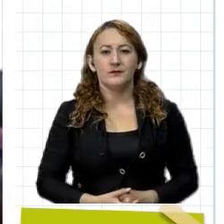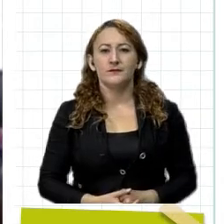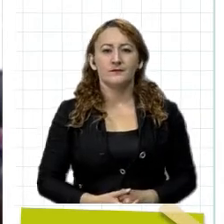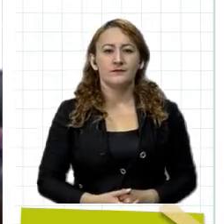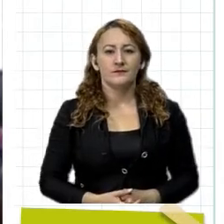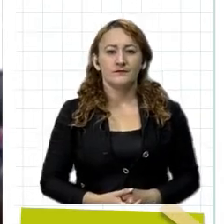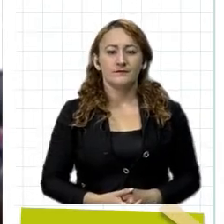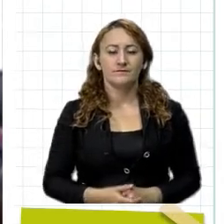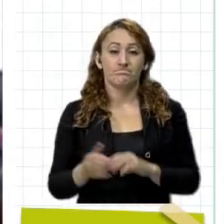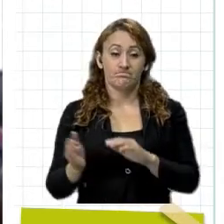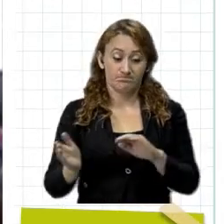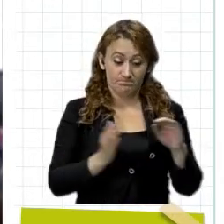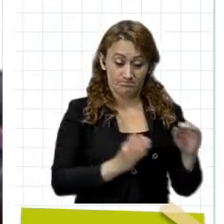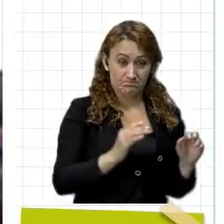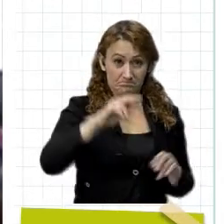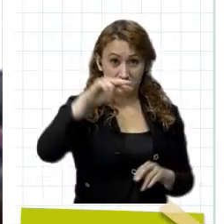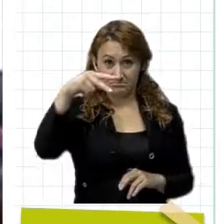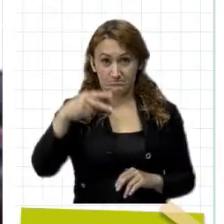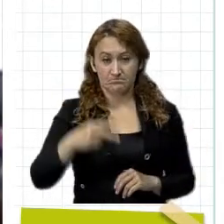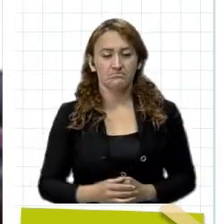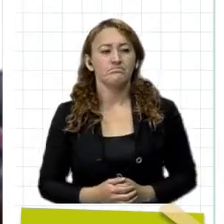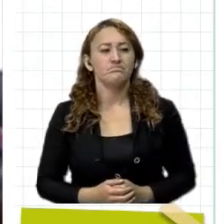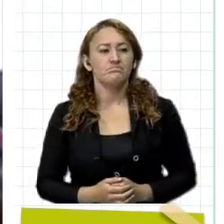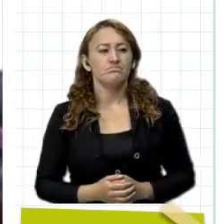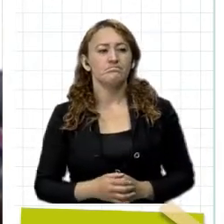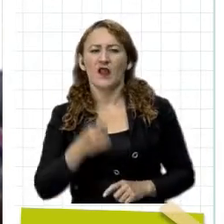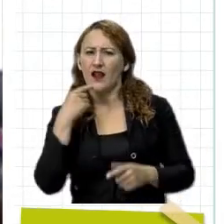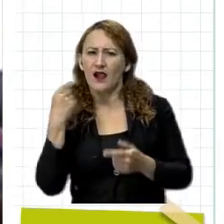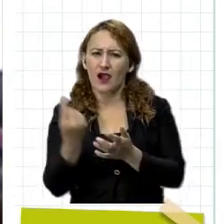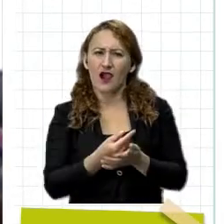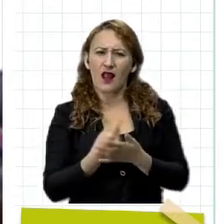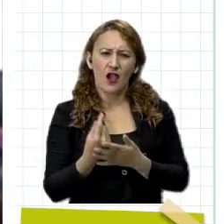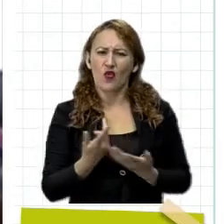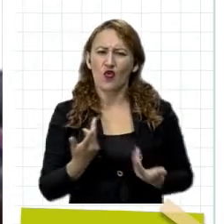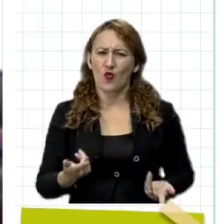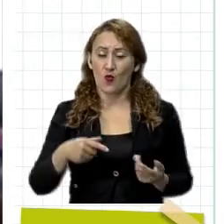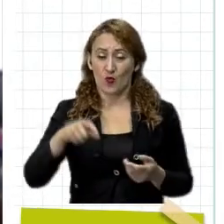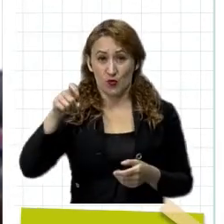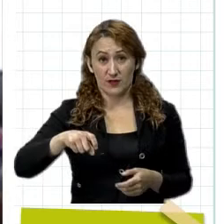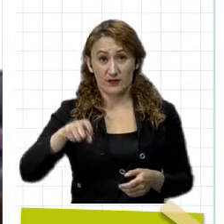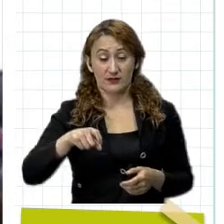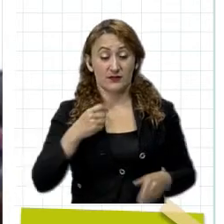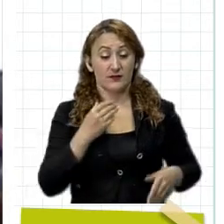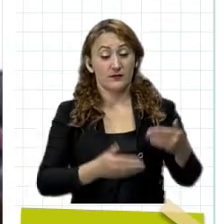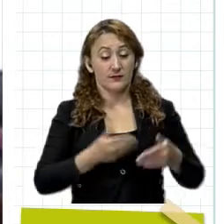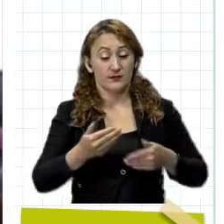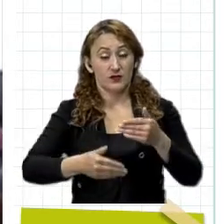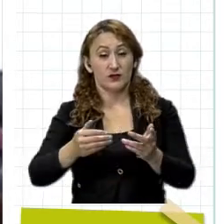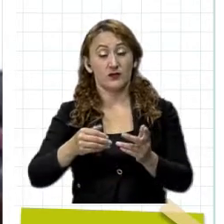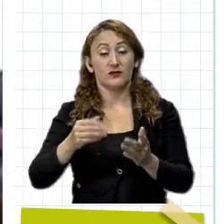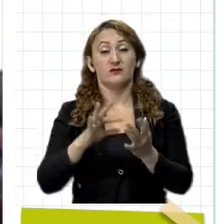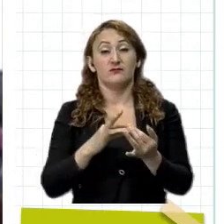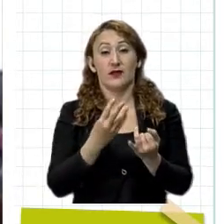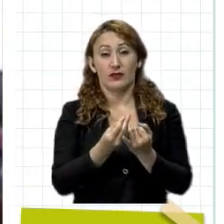Segunda viñeta. Primeras discusiones sobre la necesidad de procesos